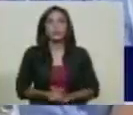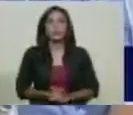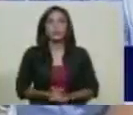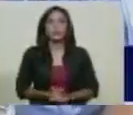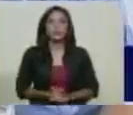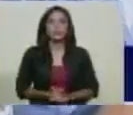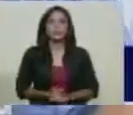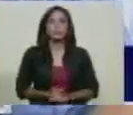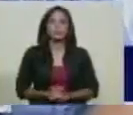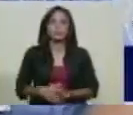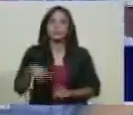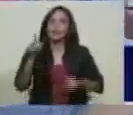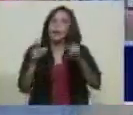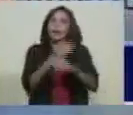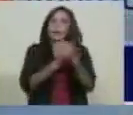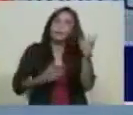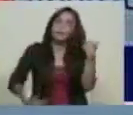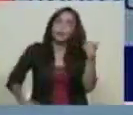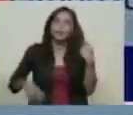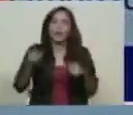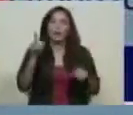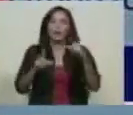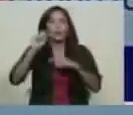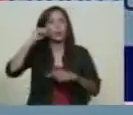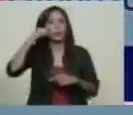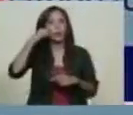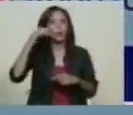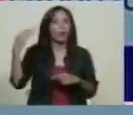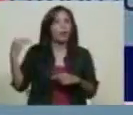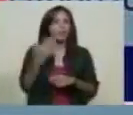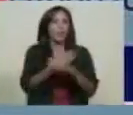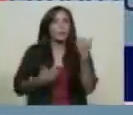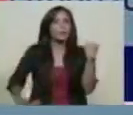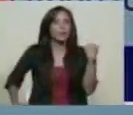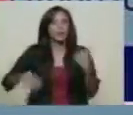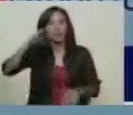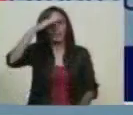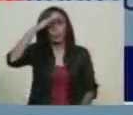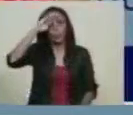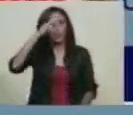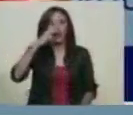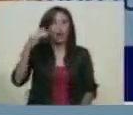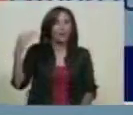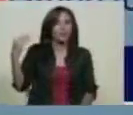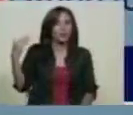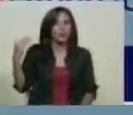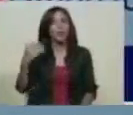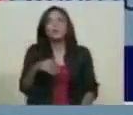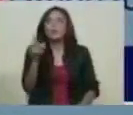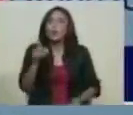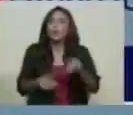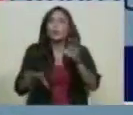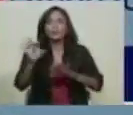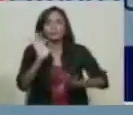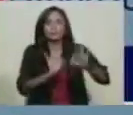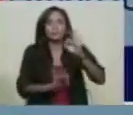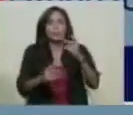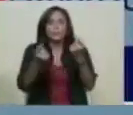Algunos presidentes, recordamos ahí al Che también con sus discursos, pero son las excepciones, han sido las